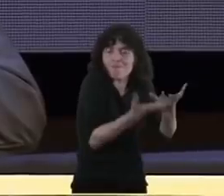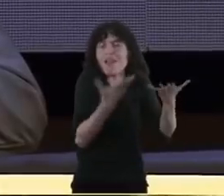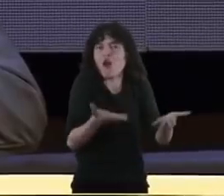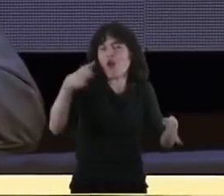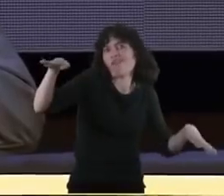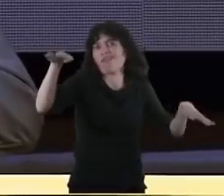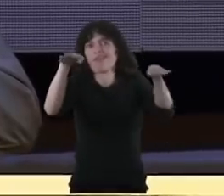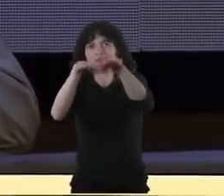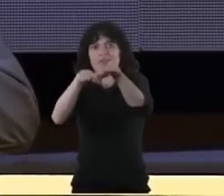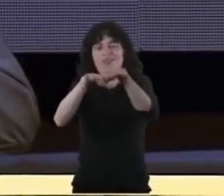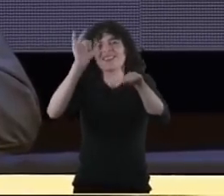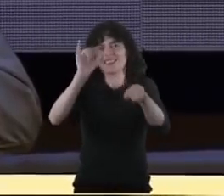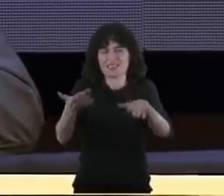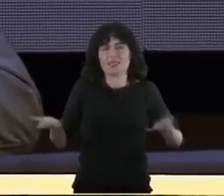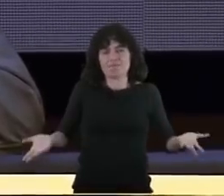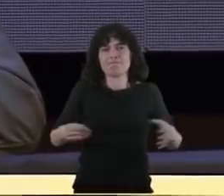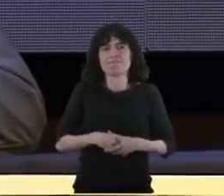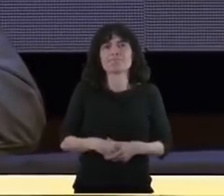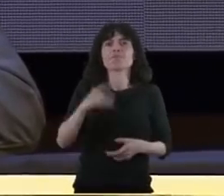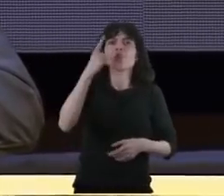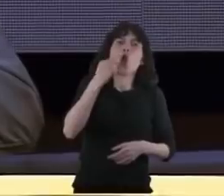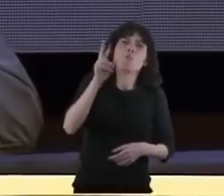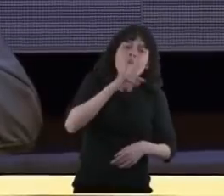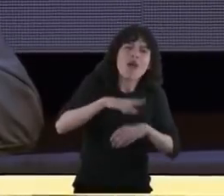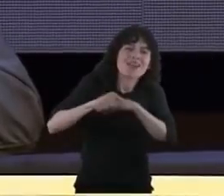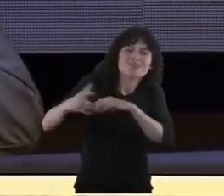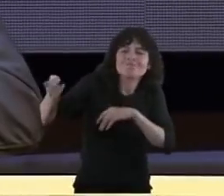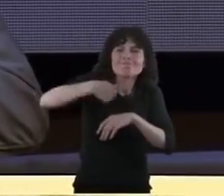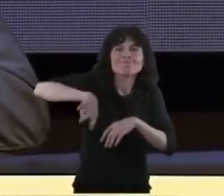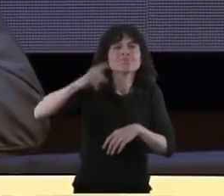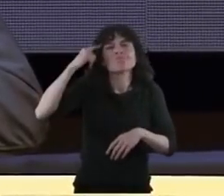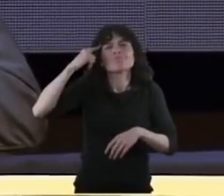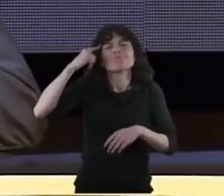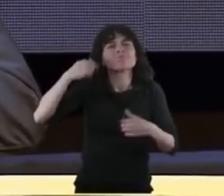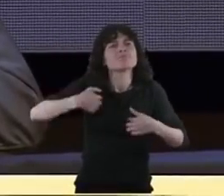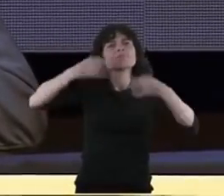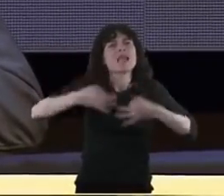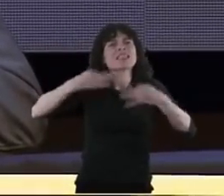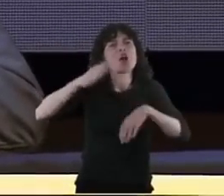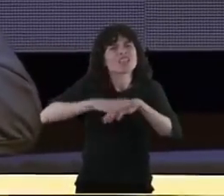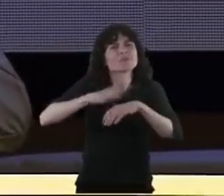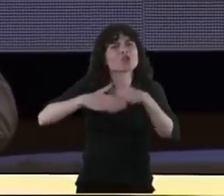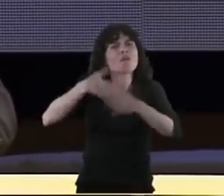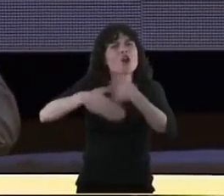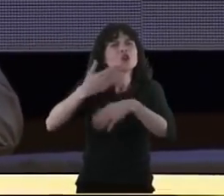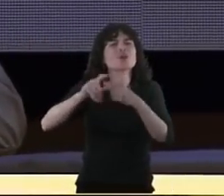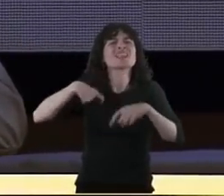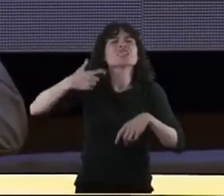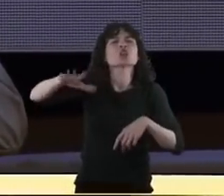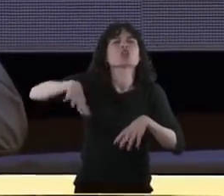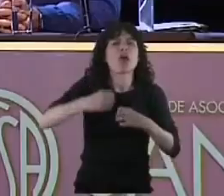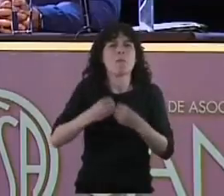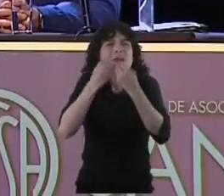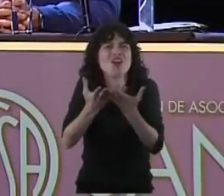Compañeros, tenemos la oportunidad de hacer una Argentina mejor. Tenemos el deber ético y moral de construir una sociedad más